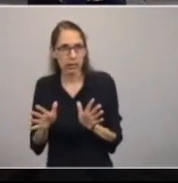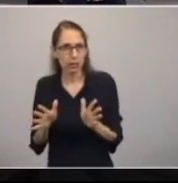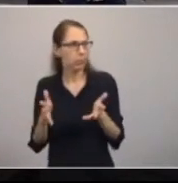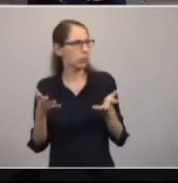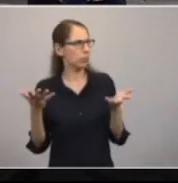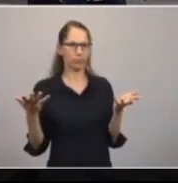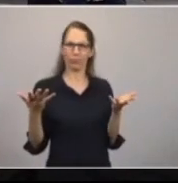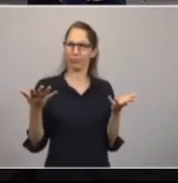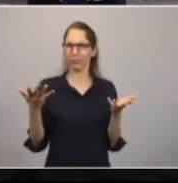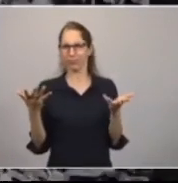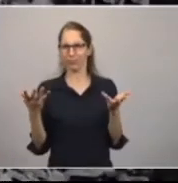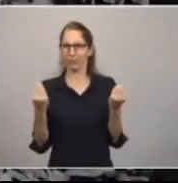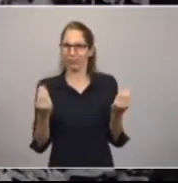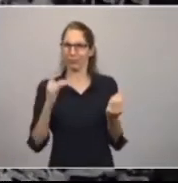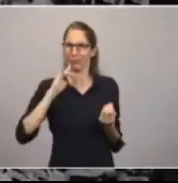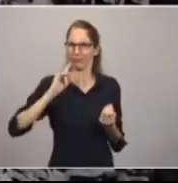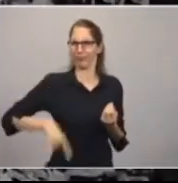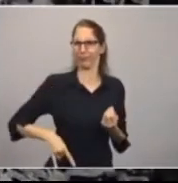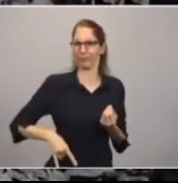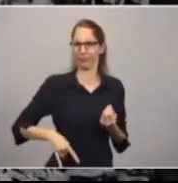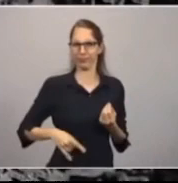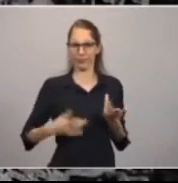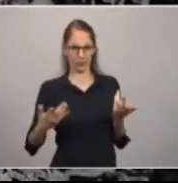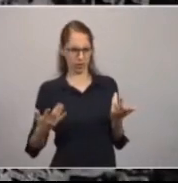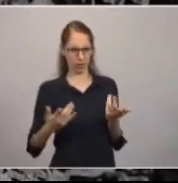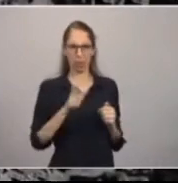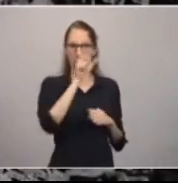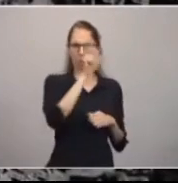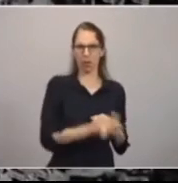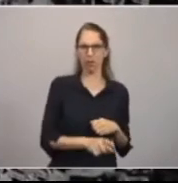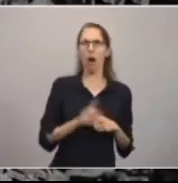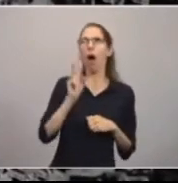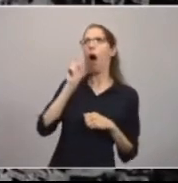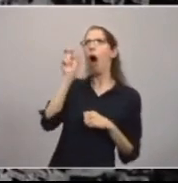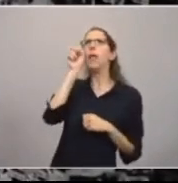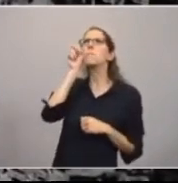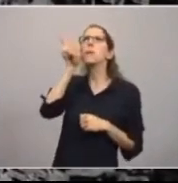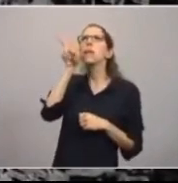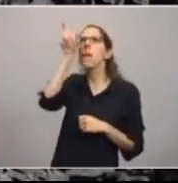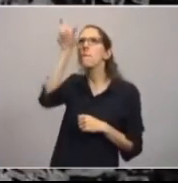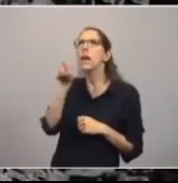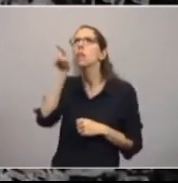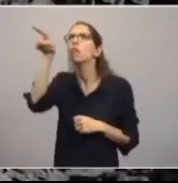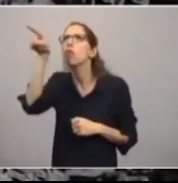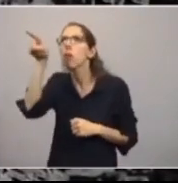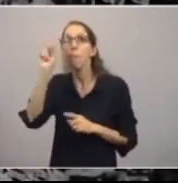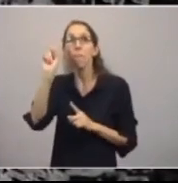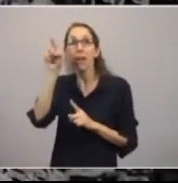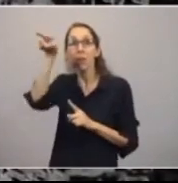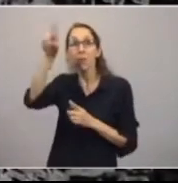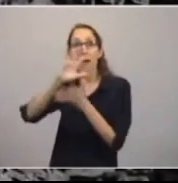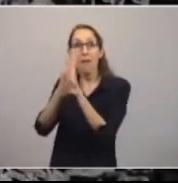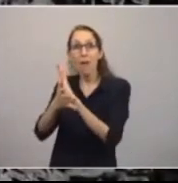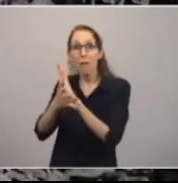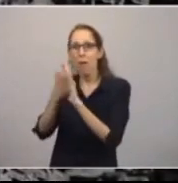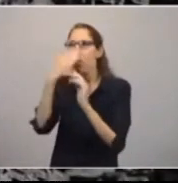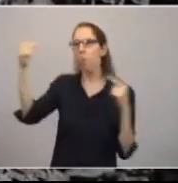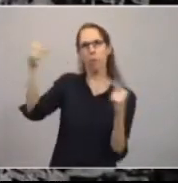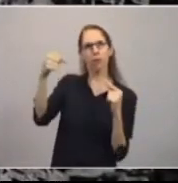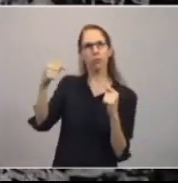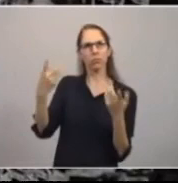que admiran hacen una cosa que es la diametralmente opuesta a la que a veces mandan hacer y después se